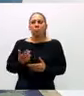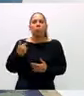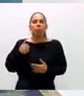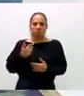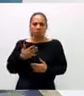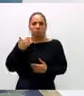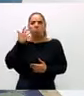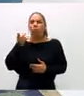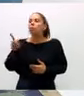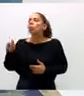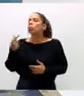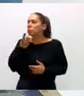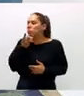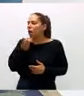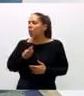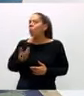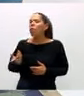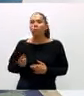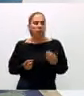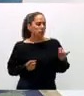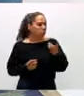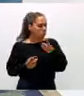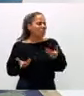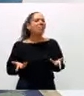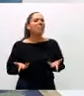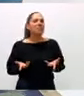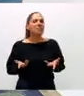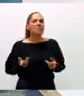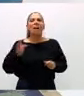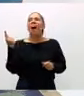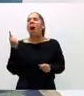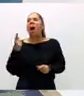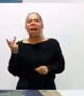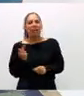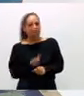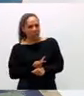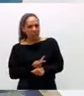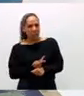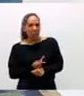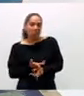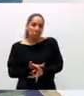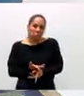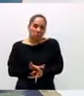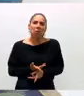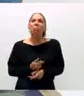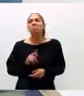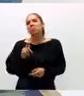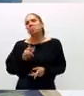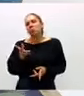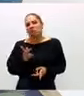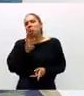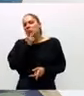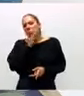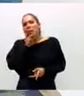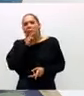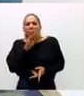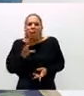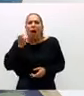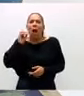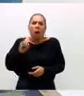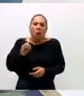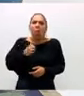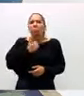mediación pueden ser un grupo de docentes, o pueden ser padres de familia, solamente estudiantes, o puede haber como